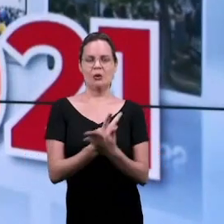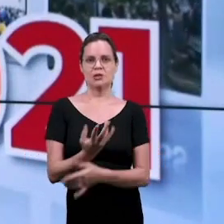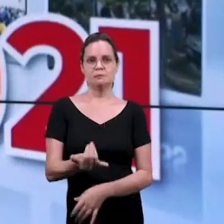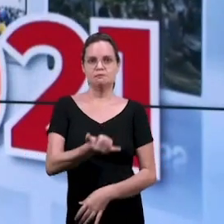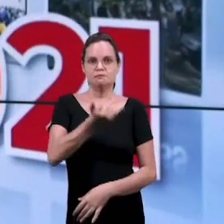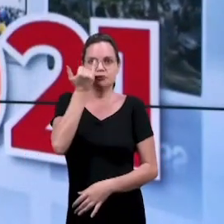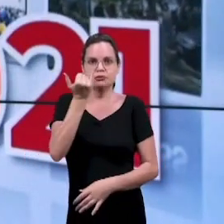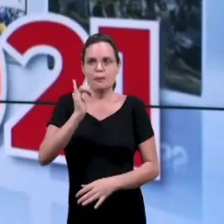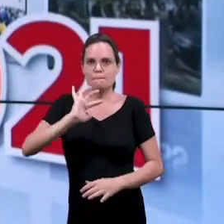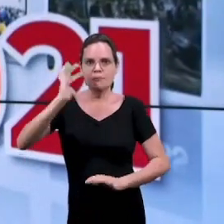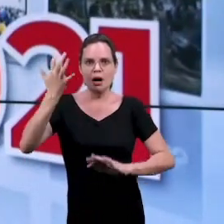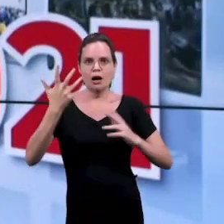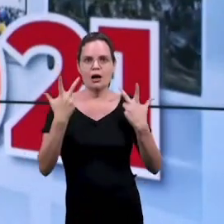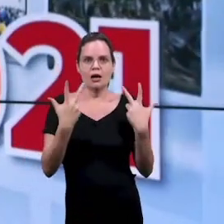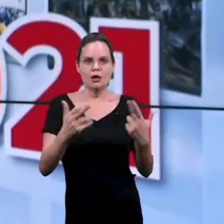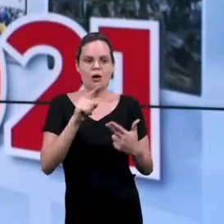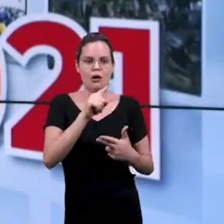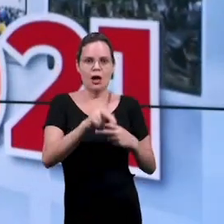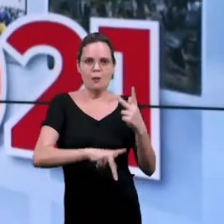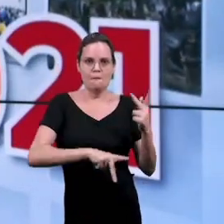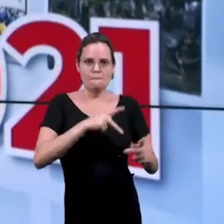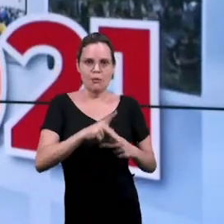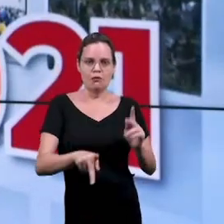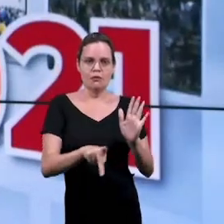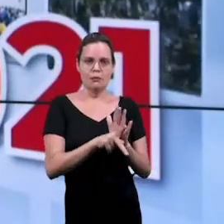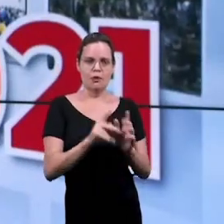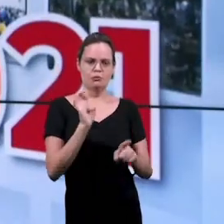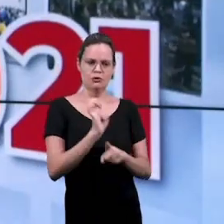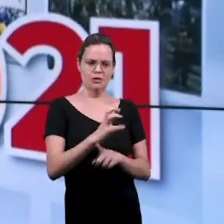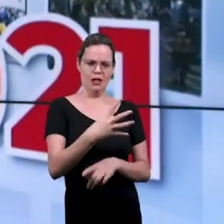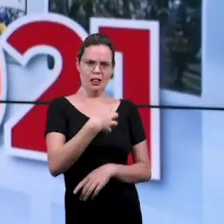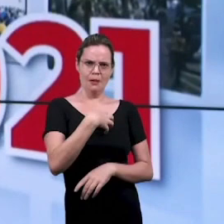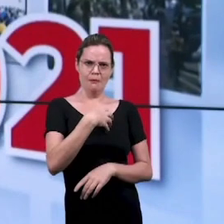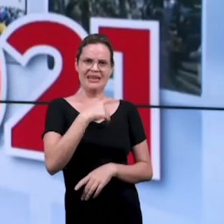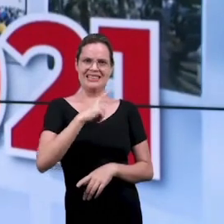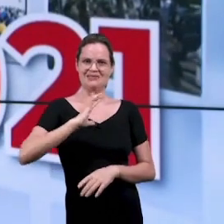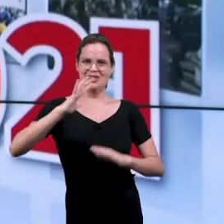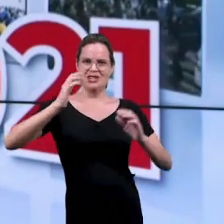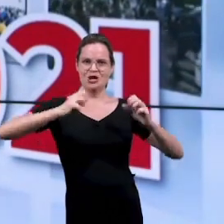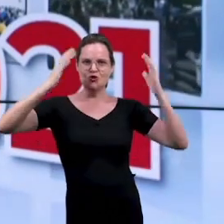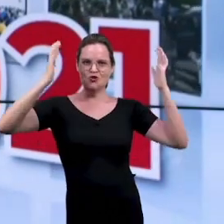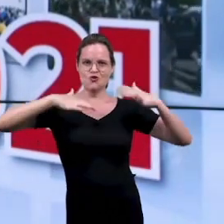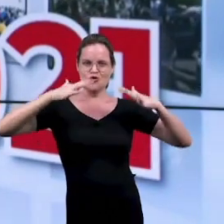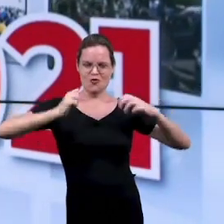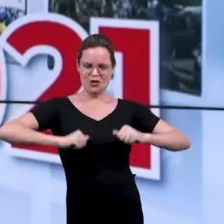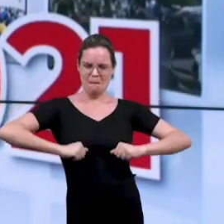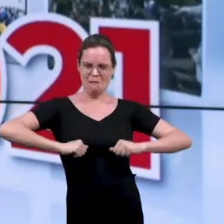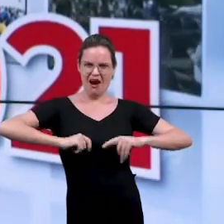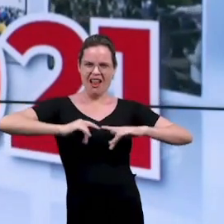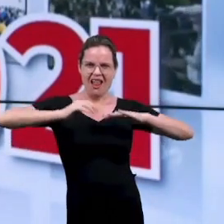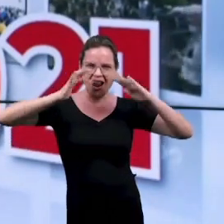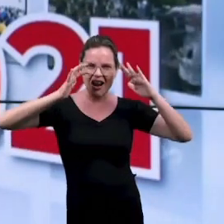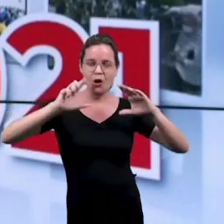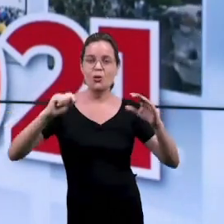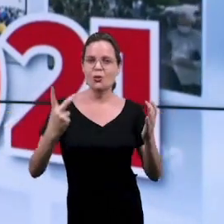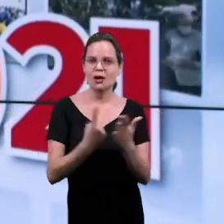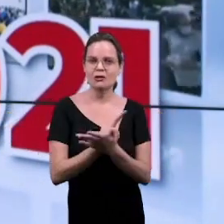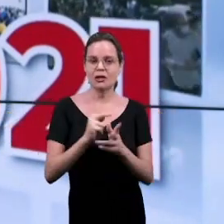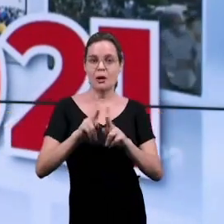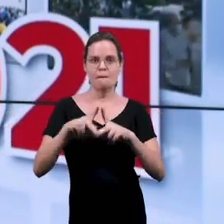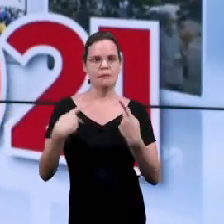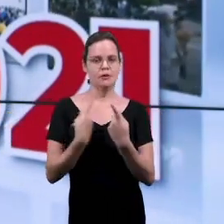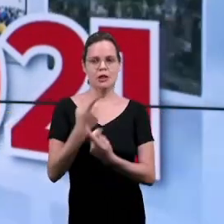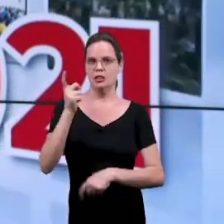las situaciones de calamidad como la vivida en las poblaciones de las ciudades de Bahía sobre las